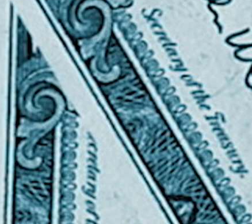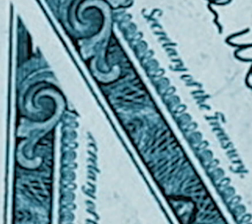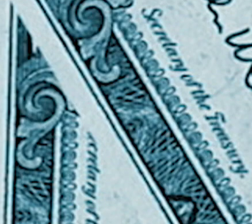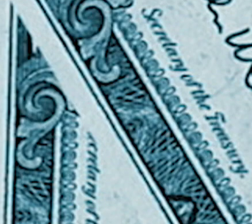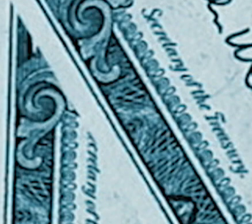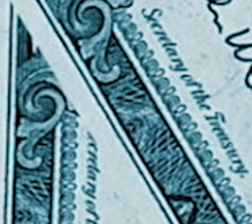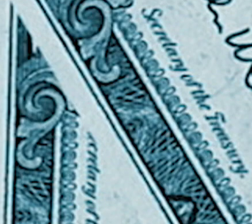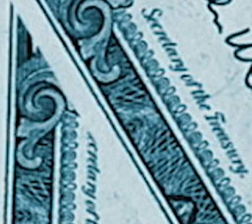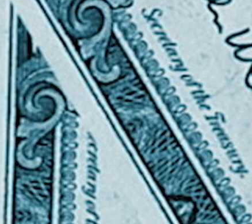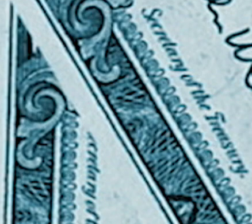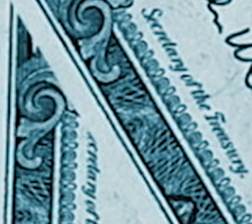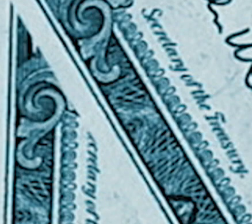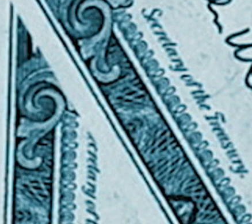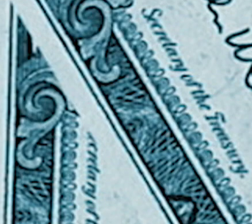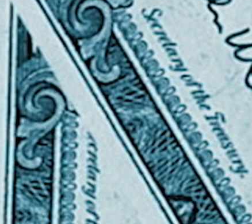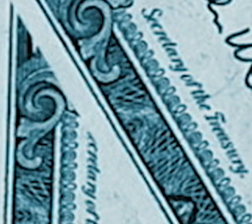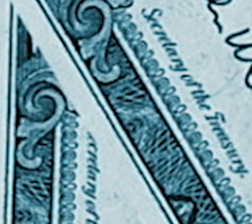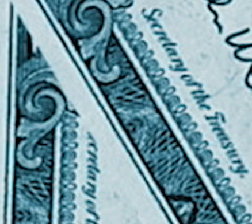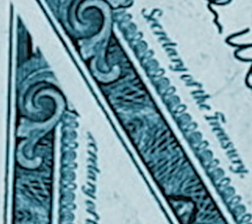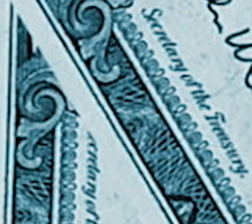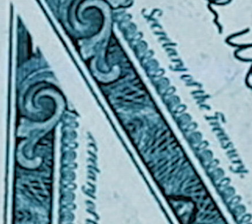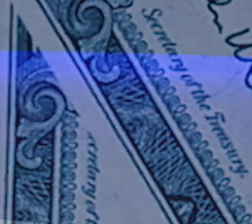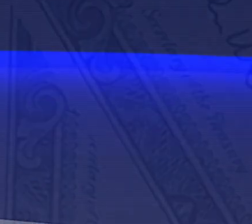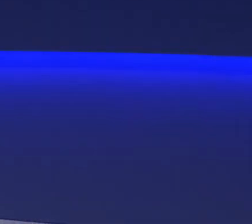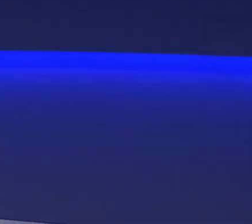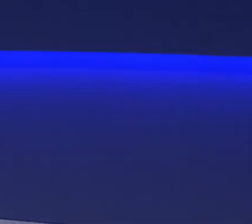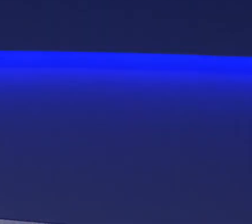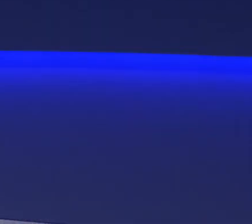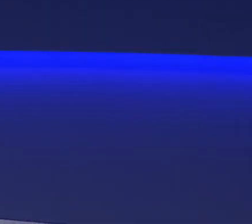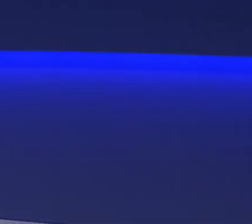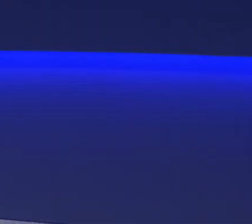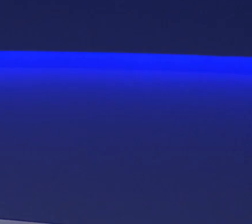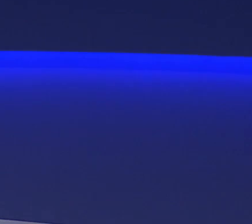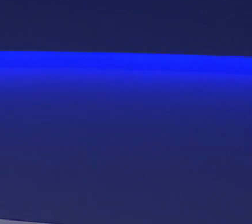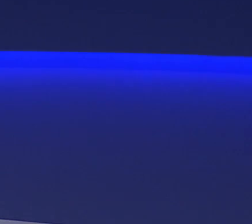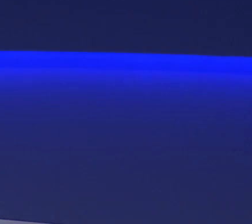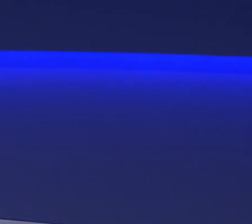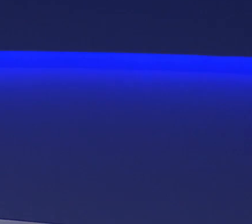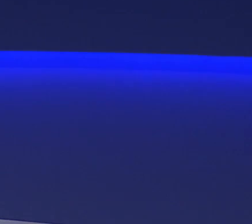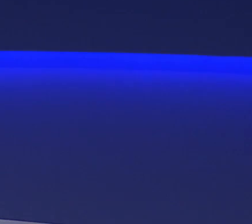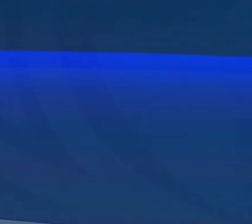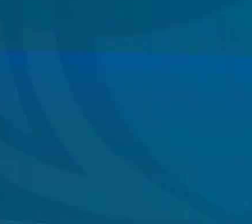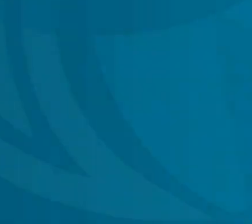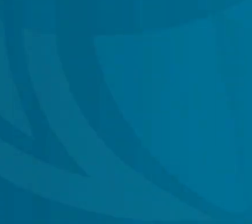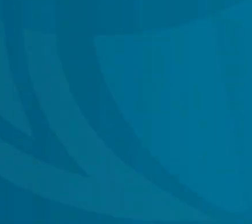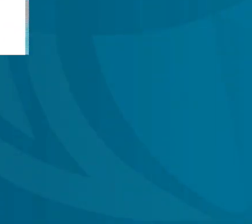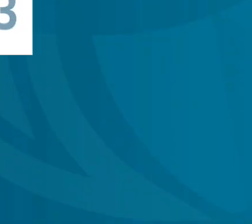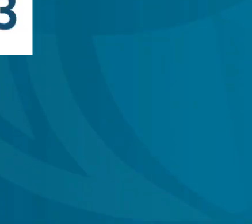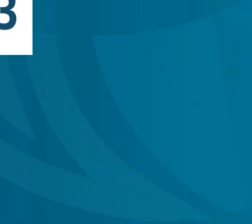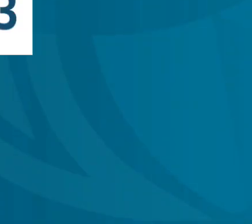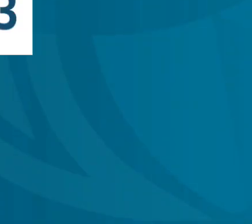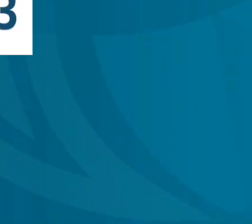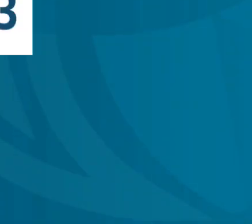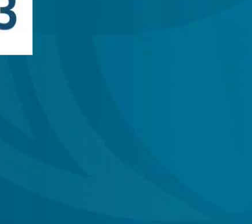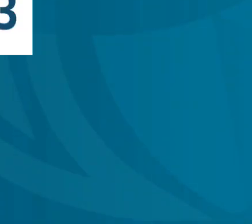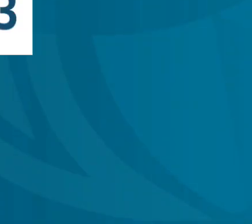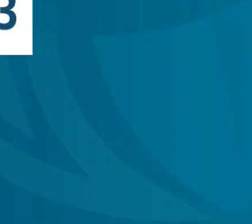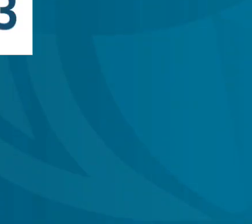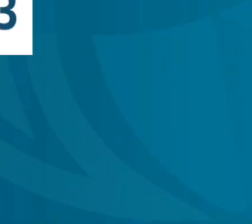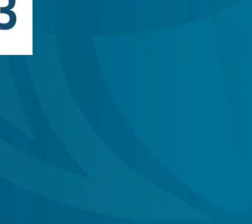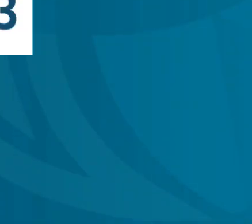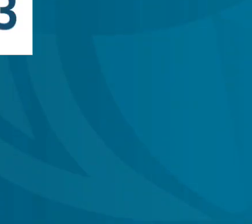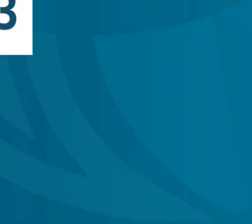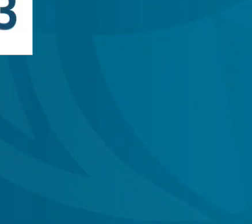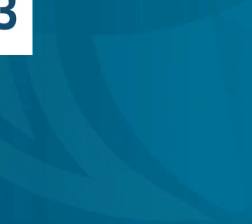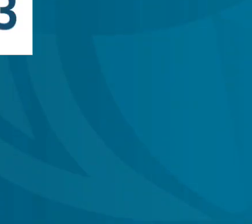Banco Popular presenta el tipo de cambio. A las 7 de la noche con 23 minutos repasamos el cierre de la